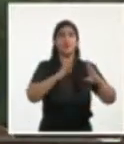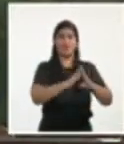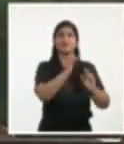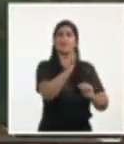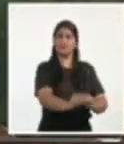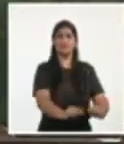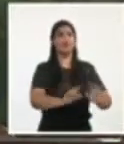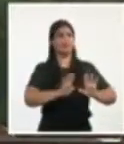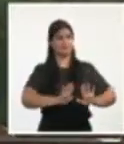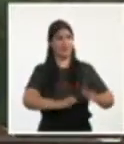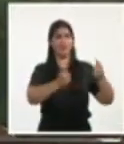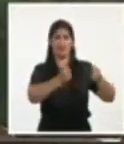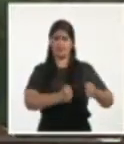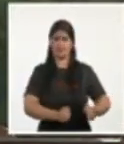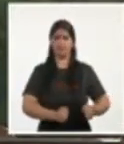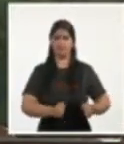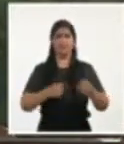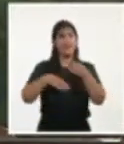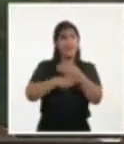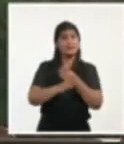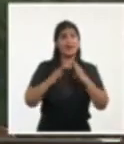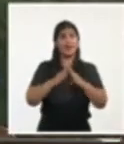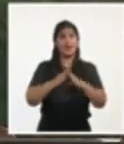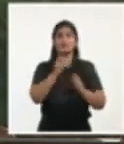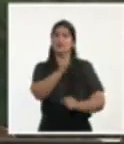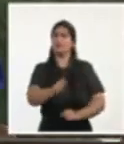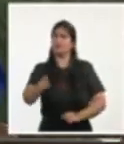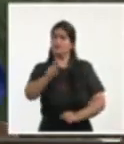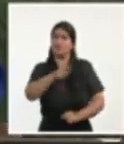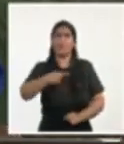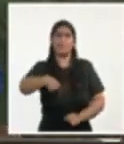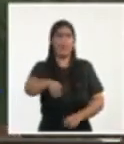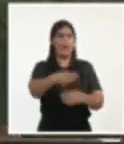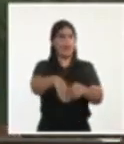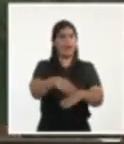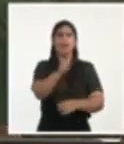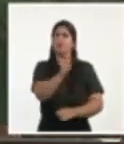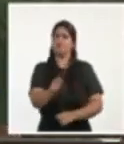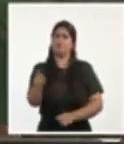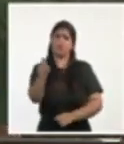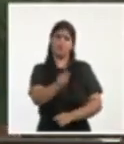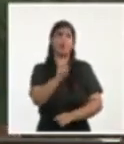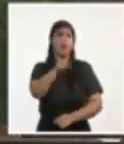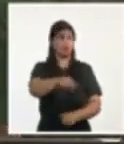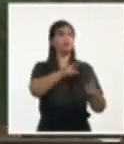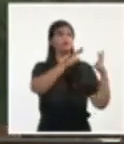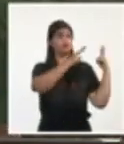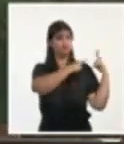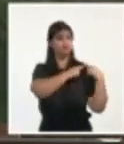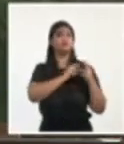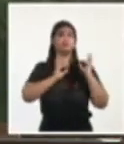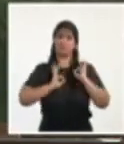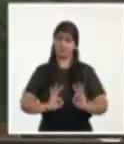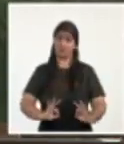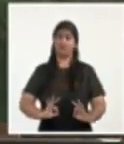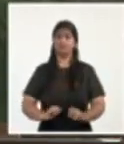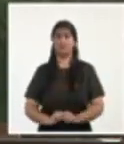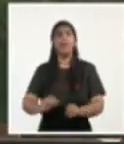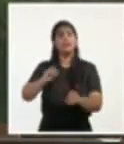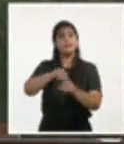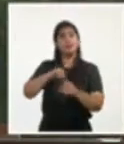mayor intensidad. Que sigue llevando una enorme responsabilidad institucional, porque desde la atención